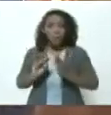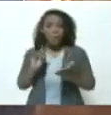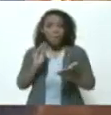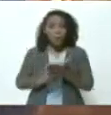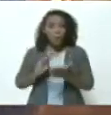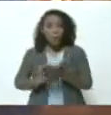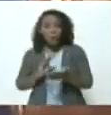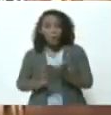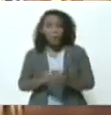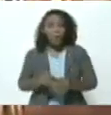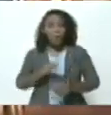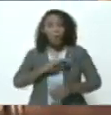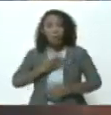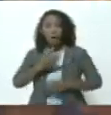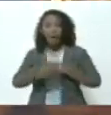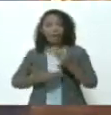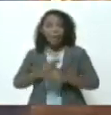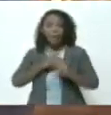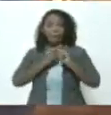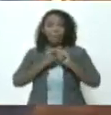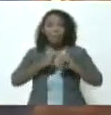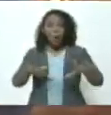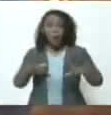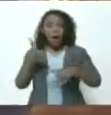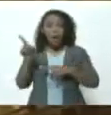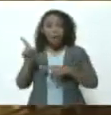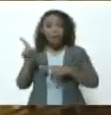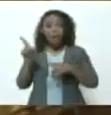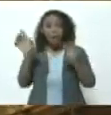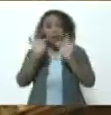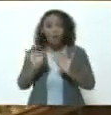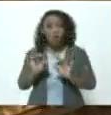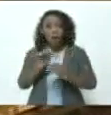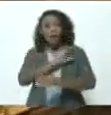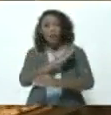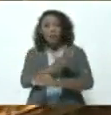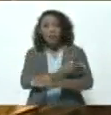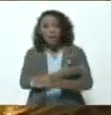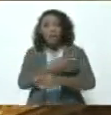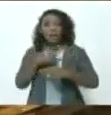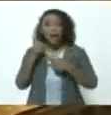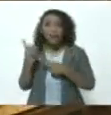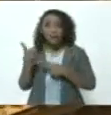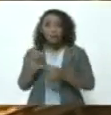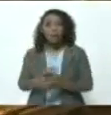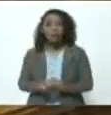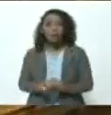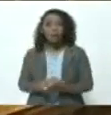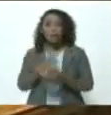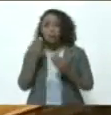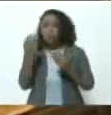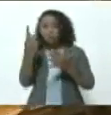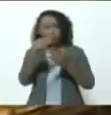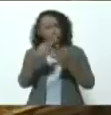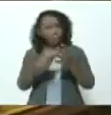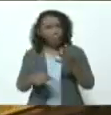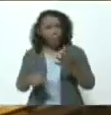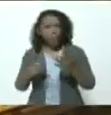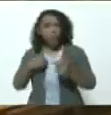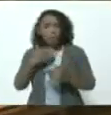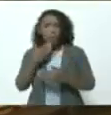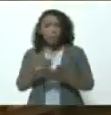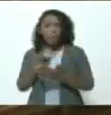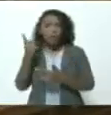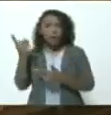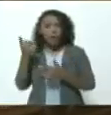como para obtener esa multiplicación de las fuerzas y así muchísimas otras cosas, ¿no? Lo que te permite